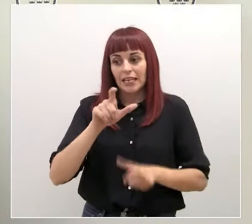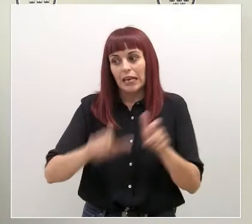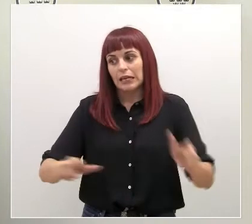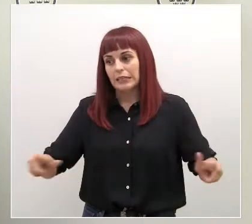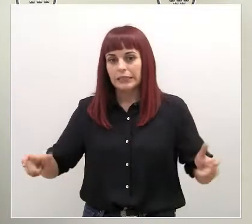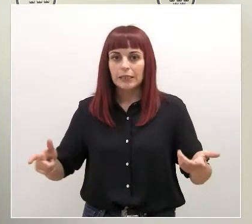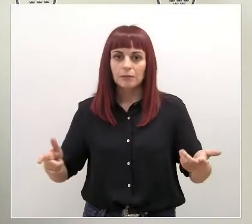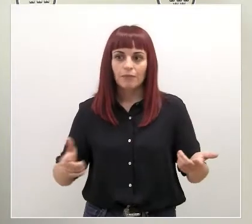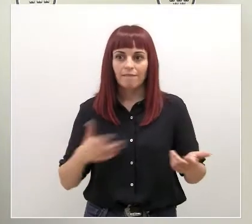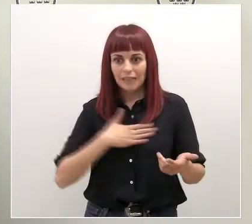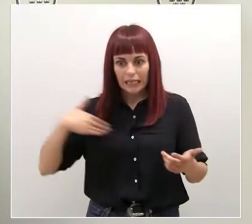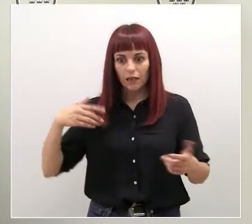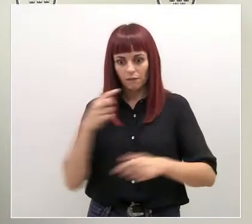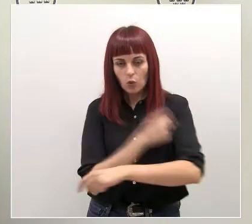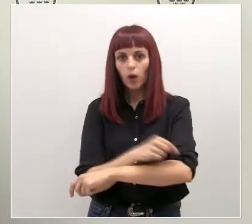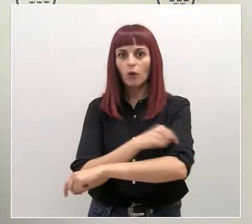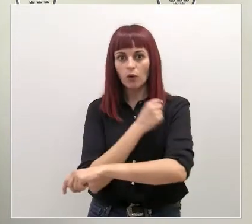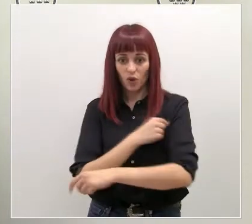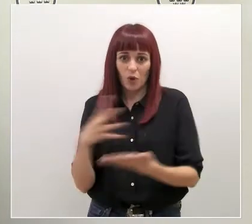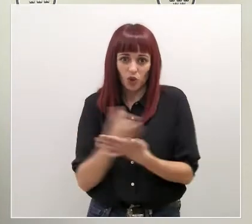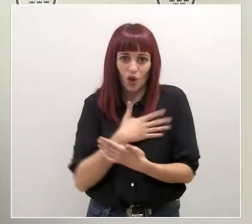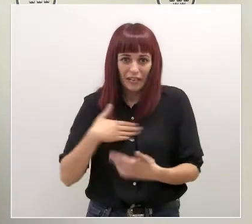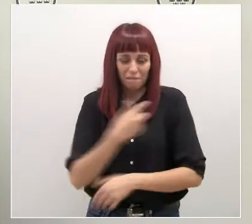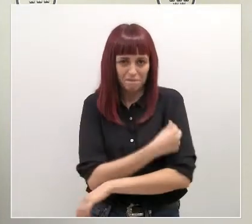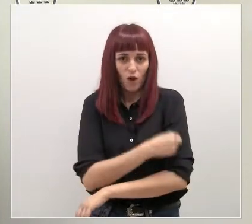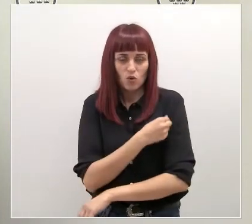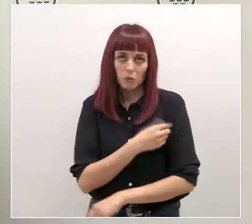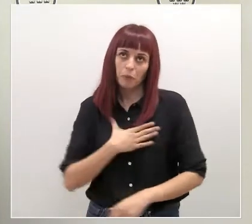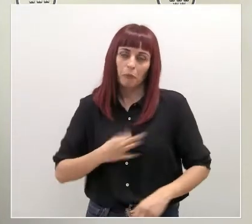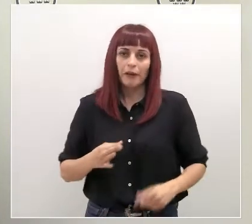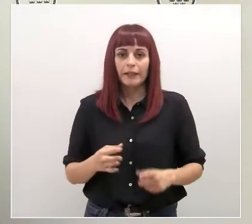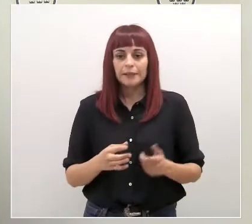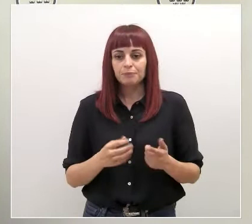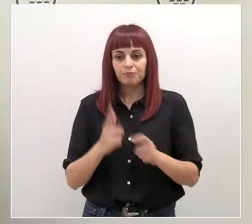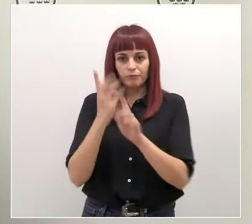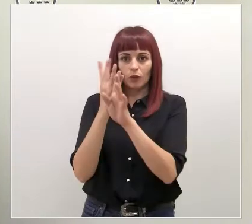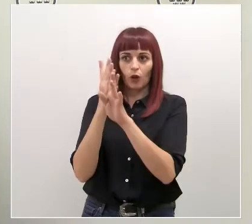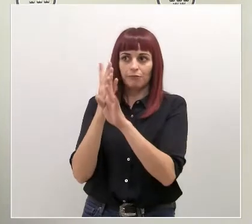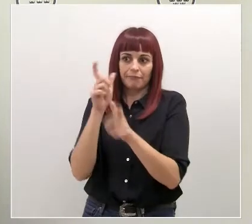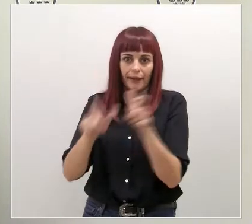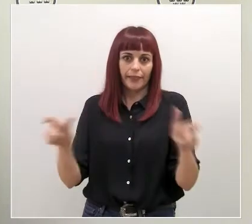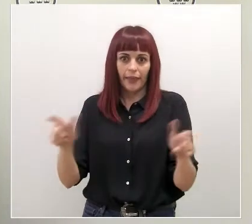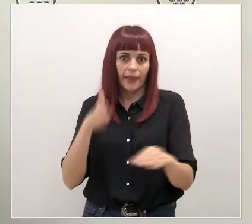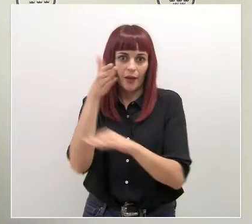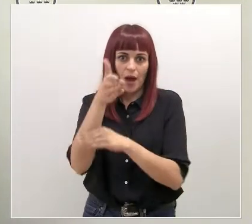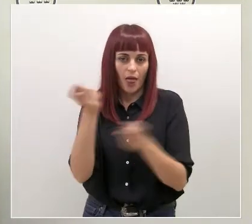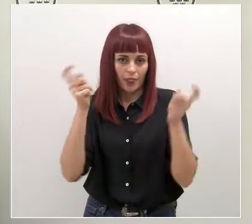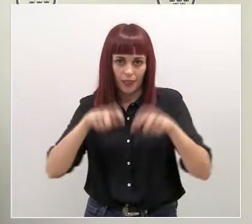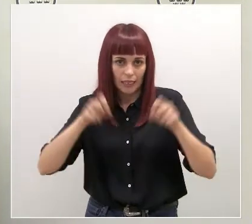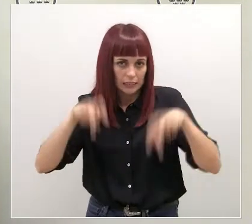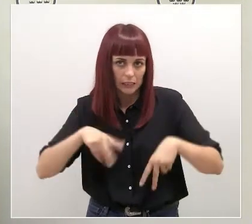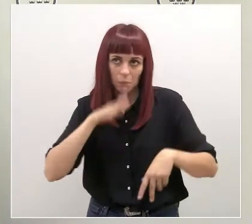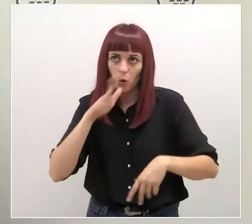con el afán de vacunarse, porque es lo que todo el mundo quiere, pues en algún momento encontremos colas, encontremos gente que acude a esos sitios,